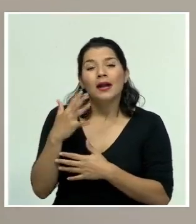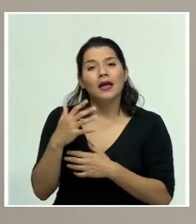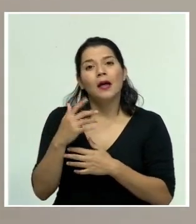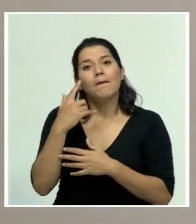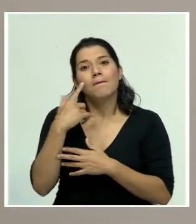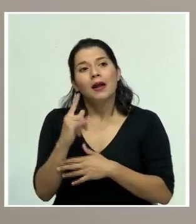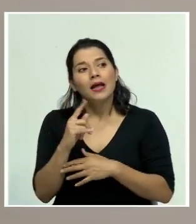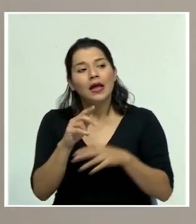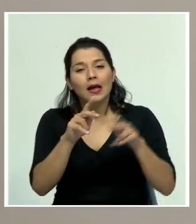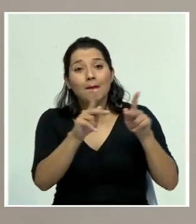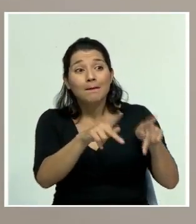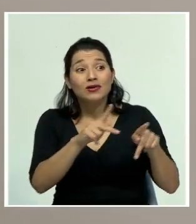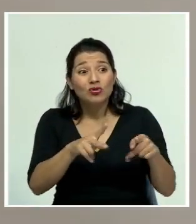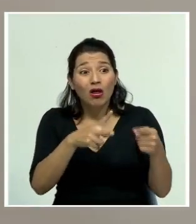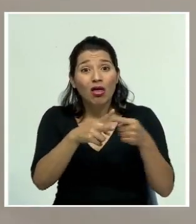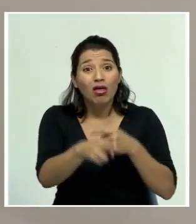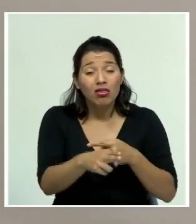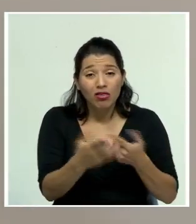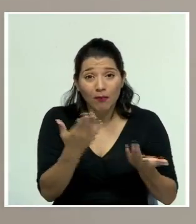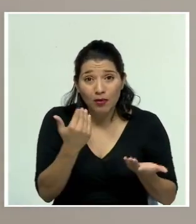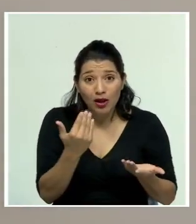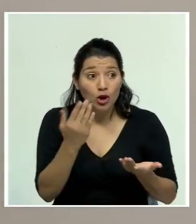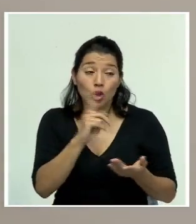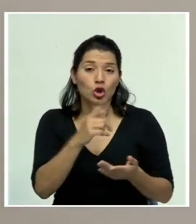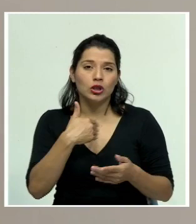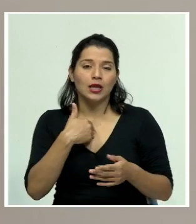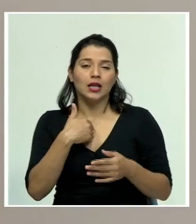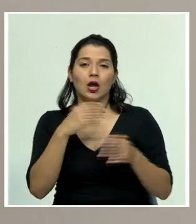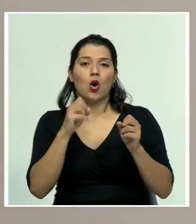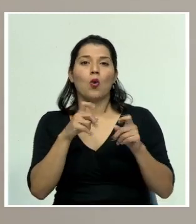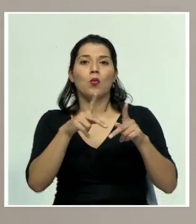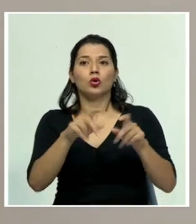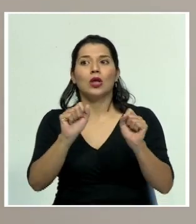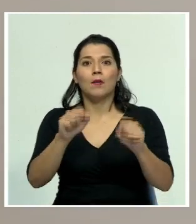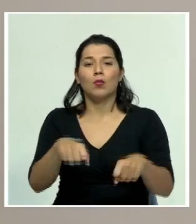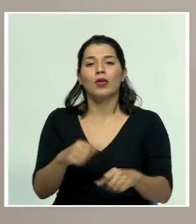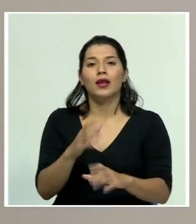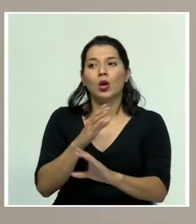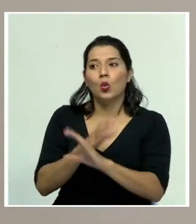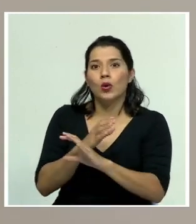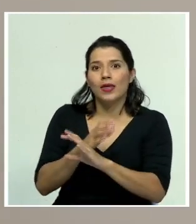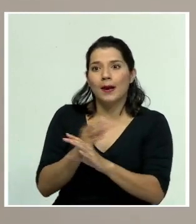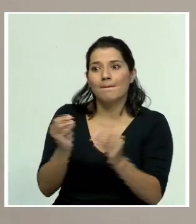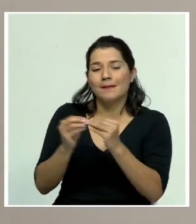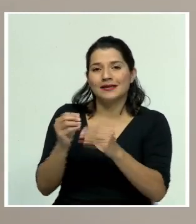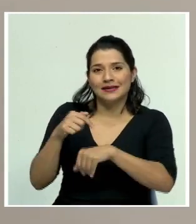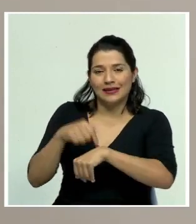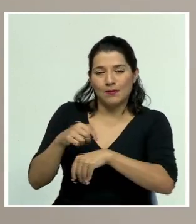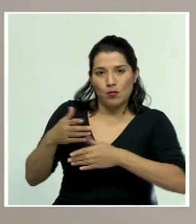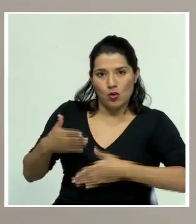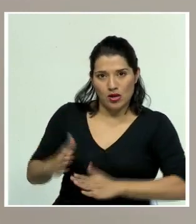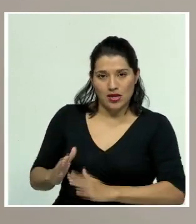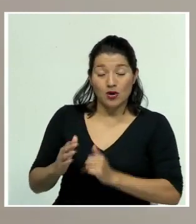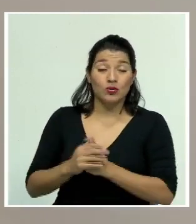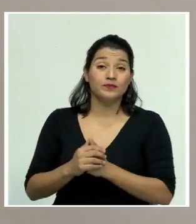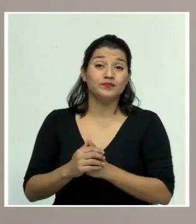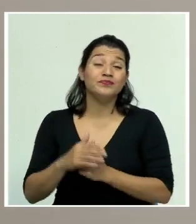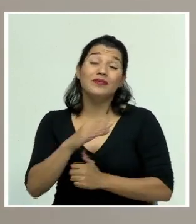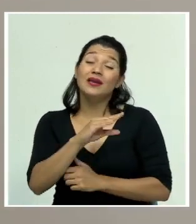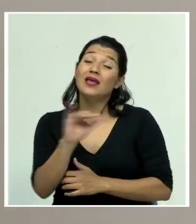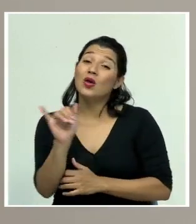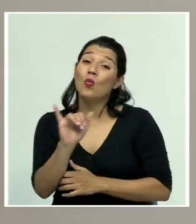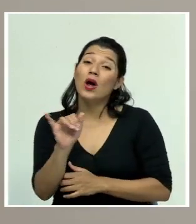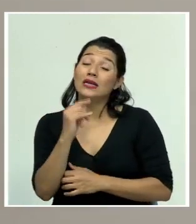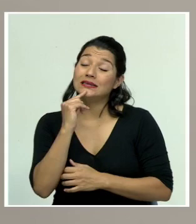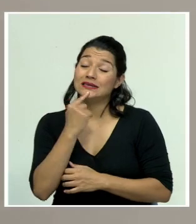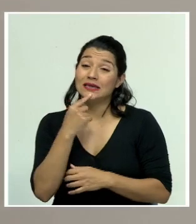del mercado laboral por no tener posibilidades de asegurar el cuidado de sus hijos e hijas. Además, siguen quedando graves problemas